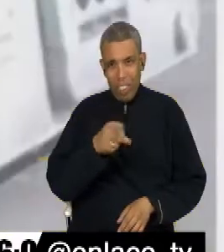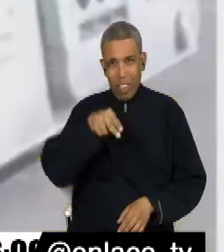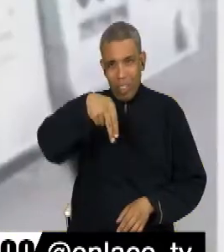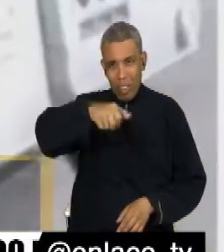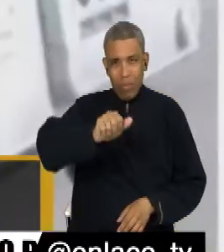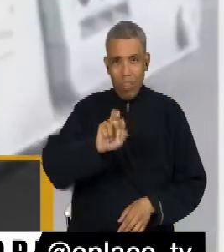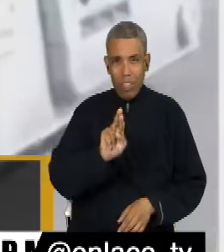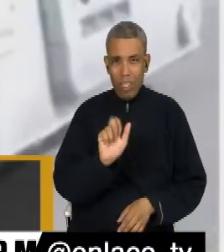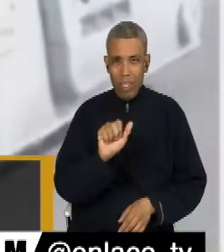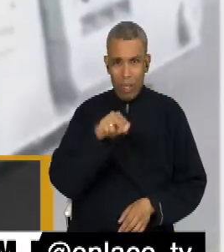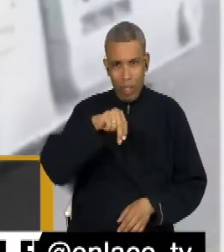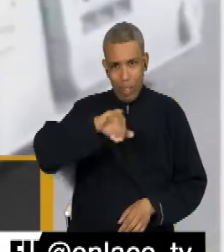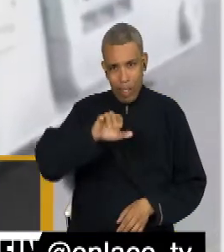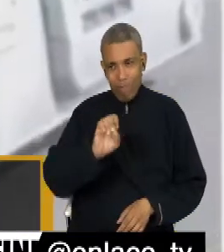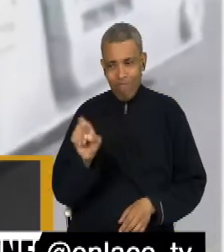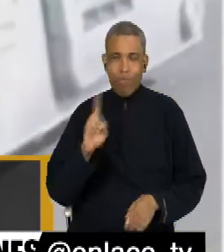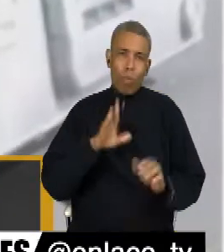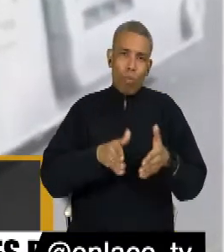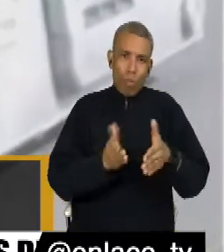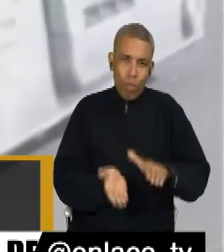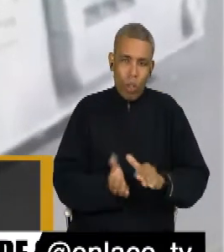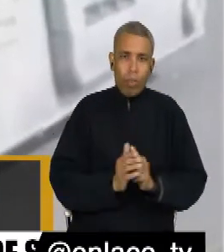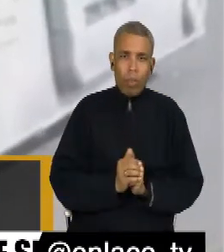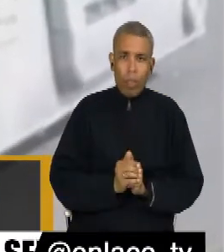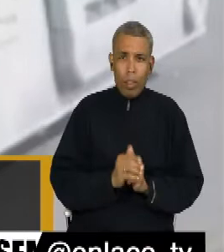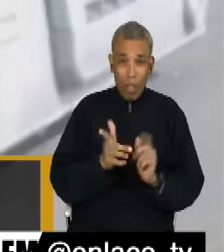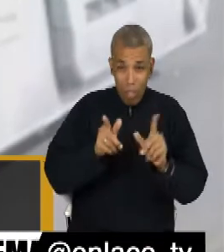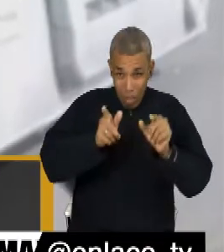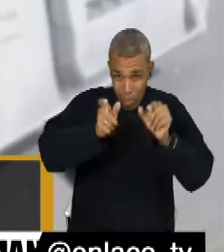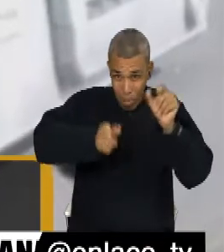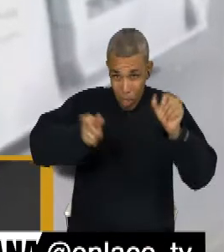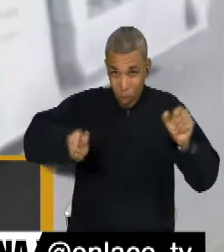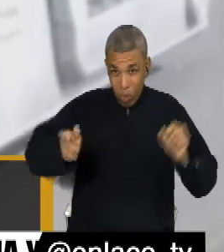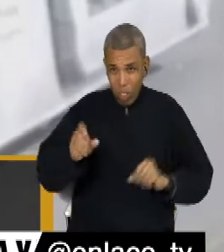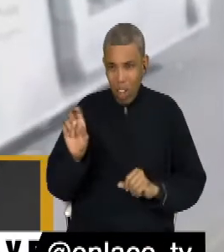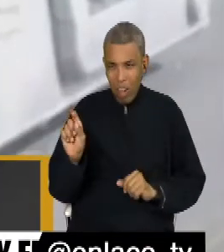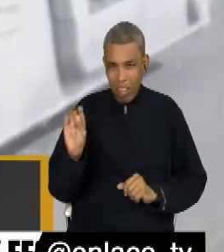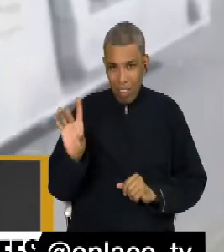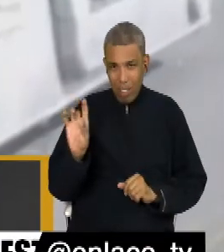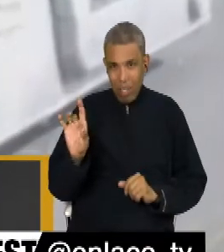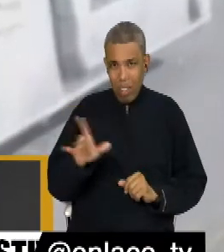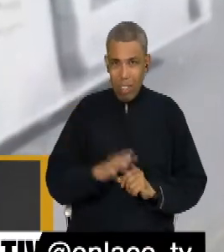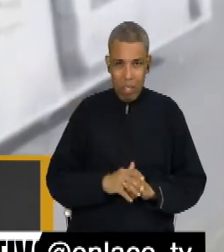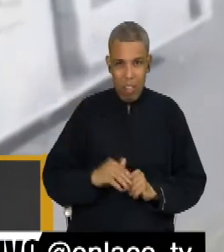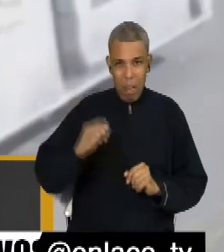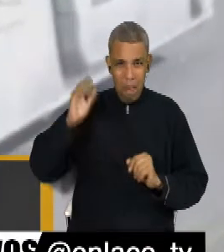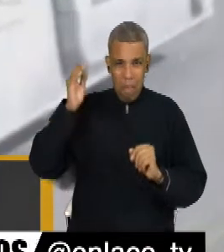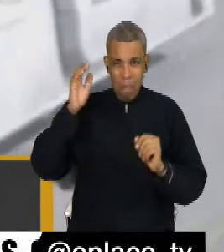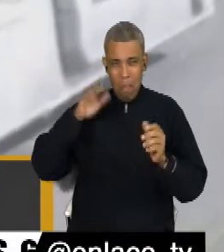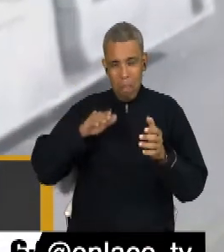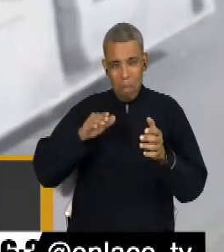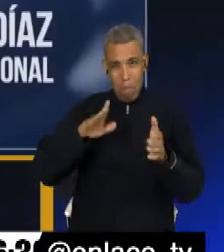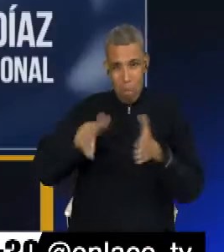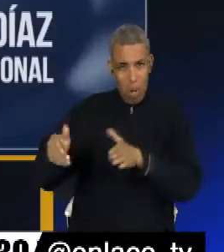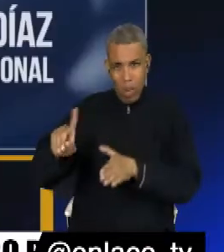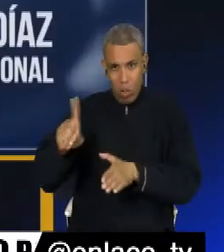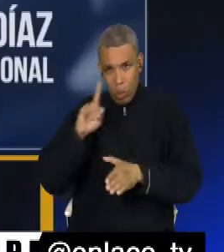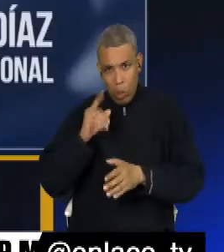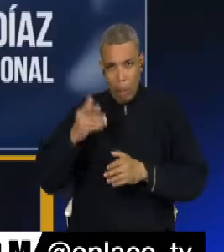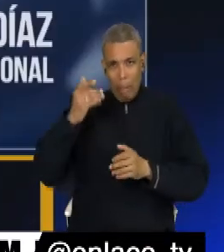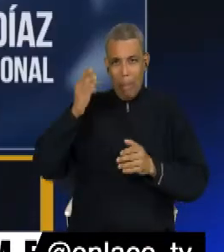15 heridos dejó un accidente registrado en la vía que de Medellín conduce a la población de Cimitarra, Santander. De